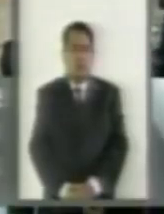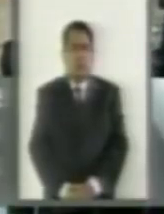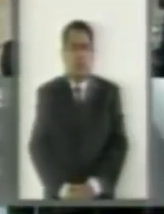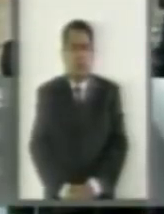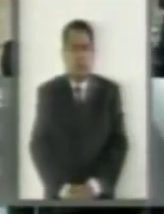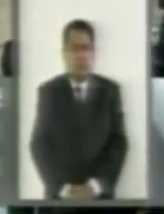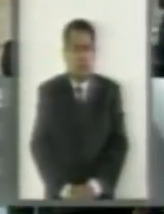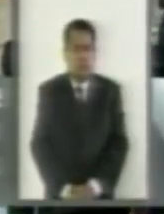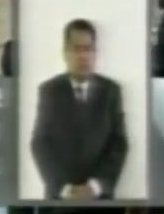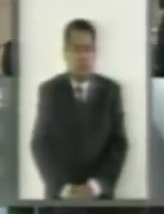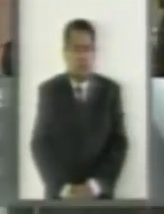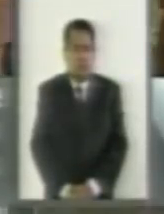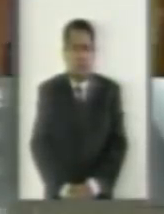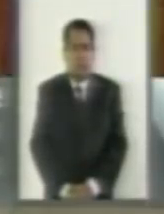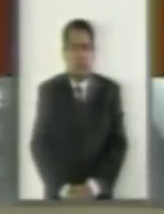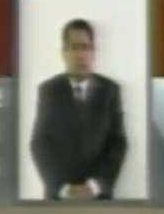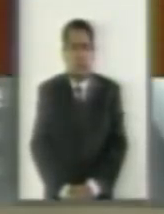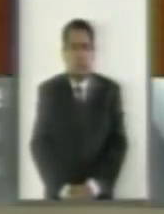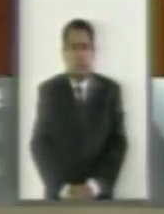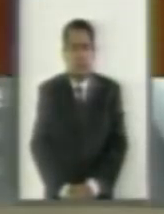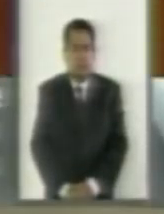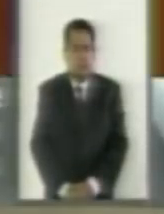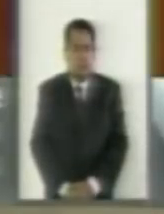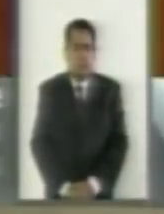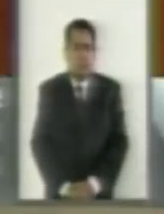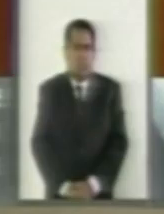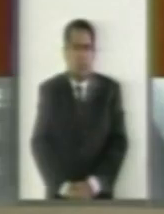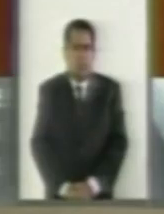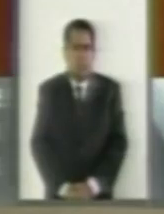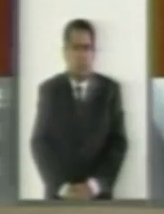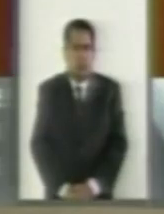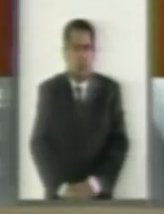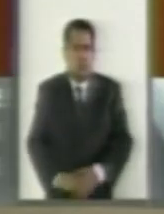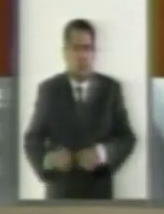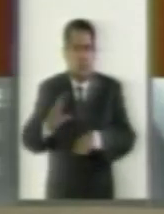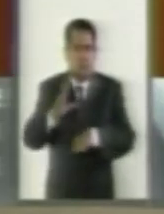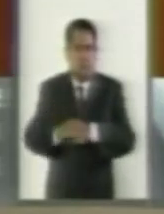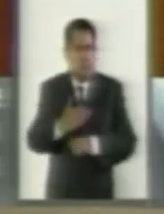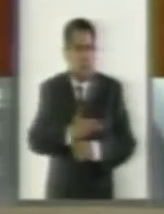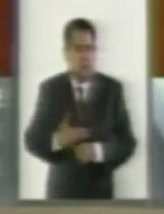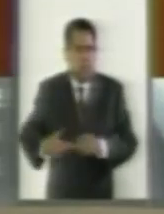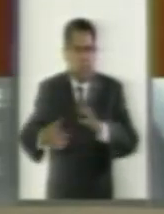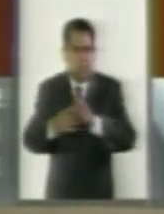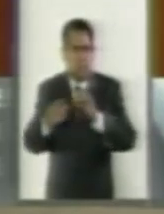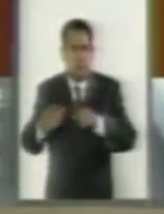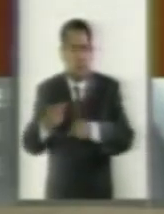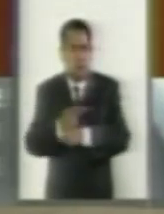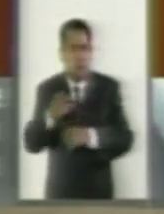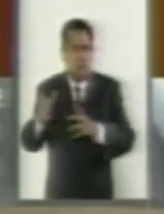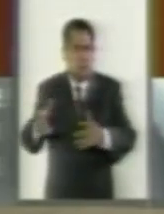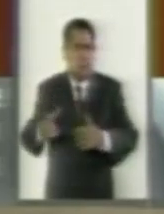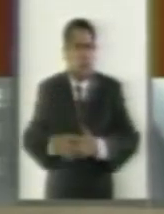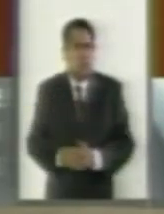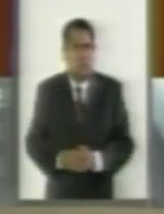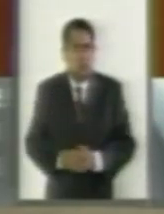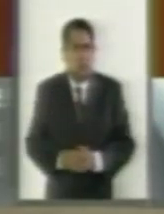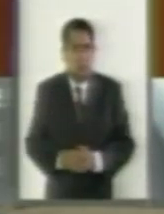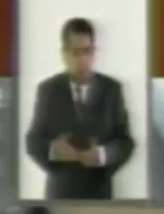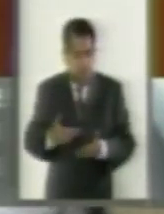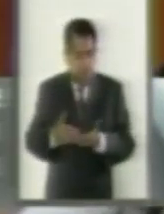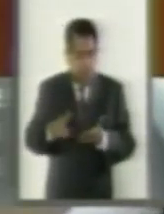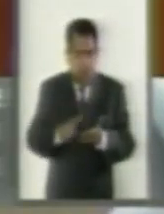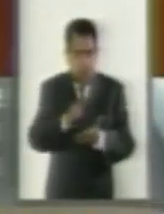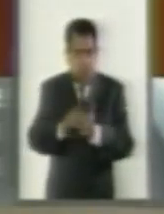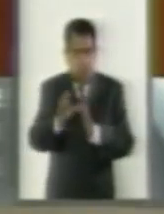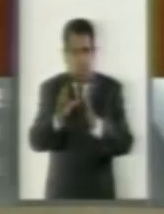Con el permiso de la presidencia, compañeras y compañeros legisladores, la reciente reforma